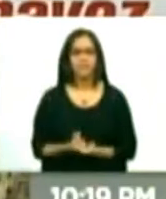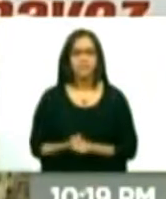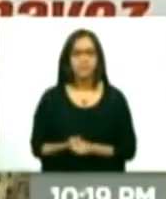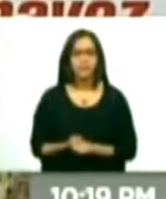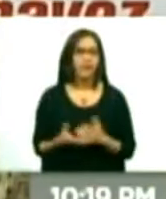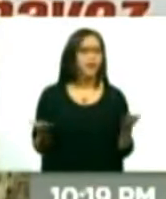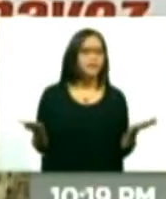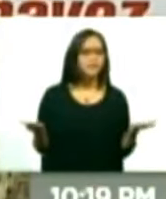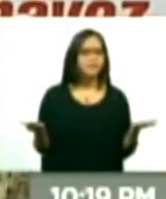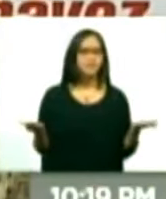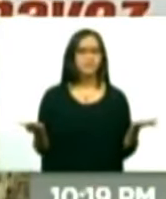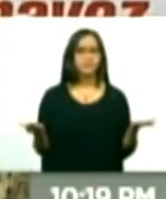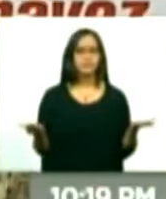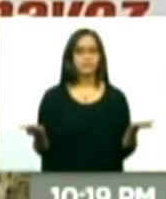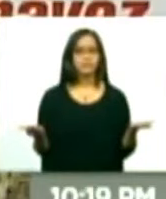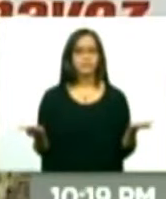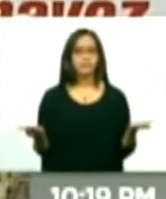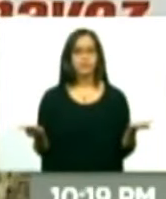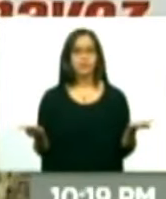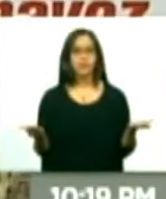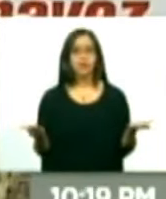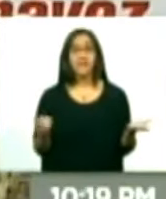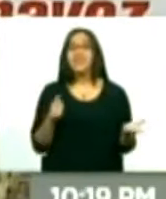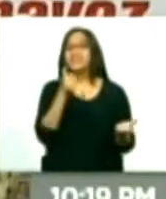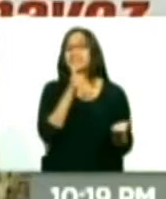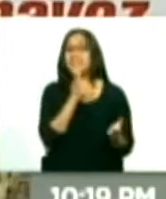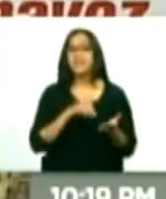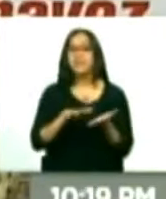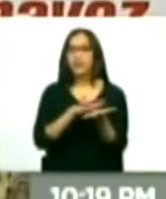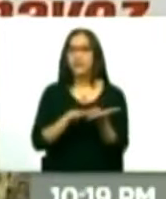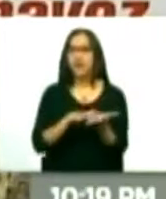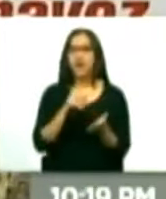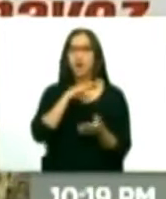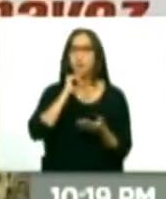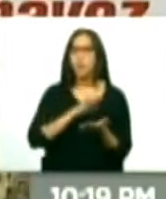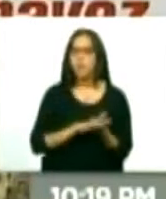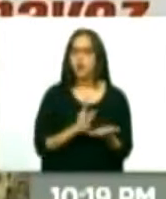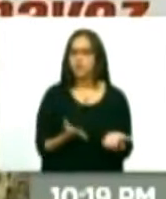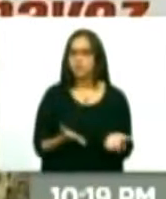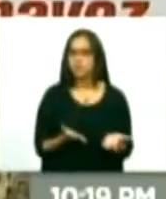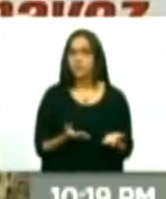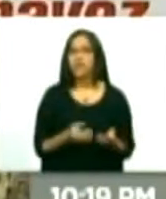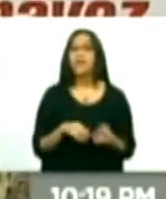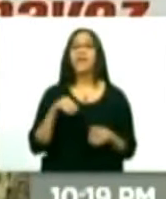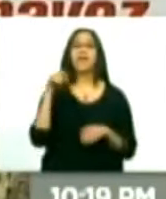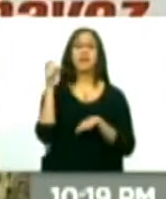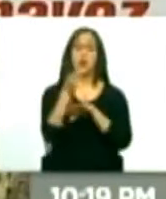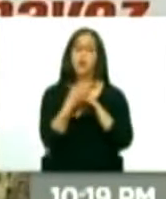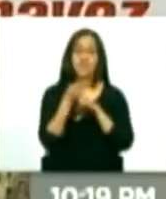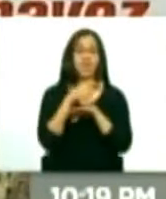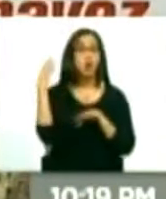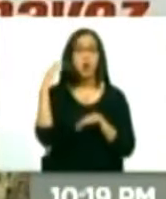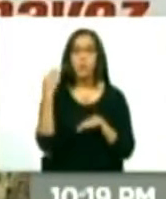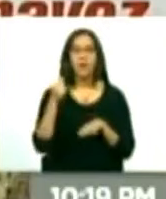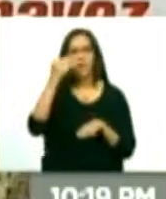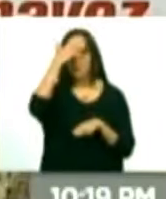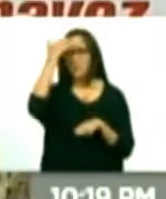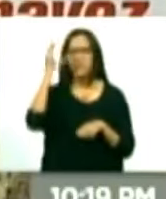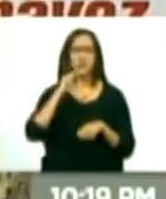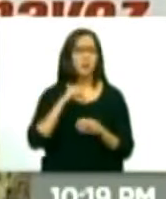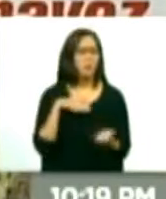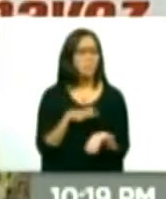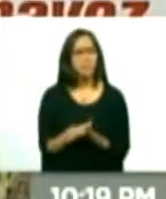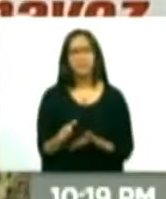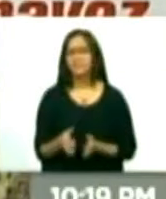¿Ah? ¿Cómo van? ¿Quién le va a reparar a las víctimas? El Estado colombiano, pero olvídense que eso no va a ocurrir.